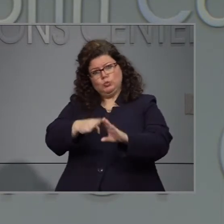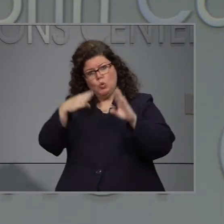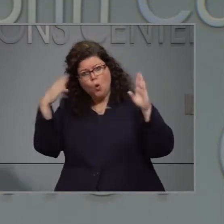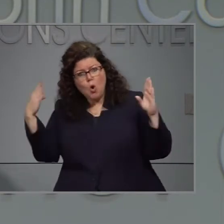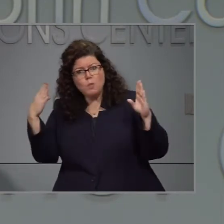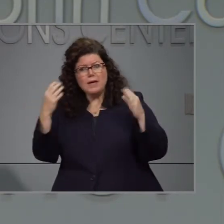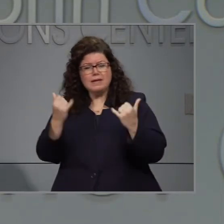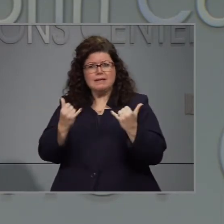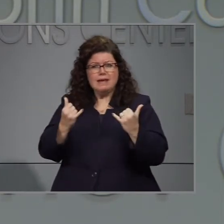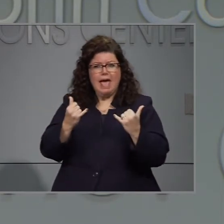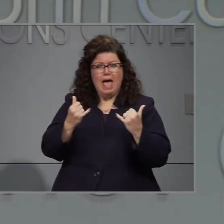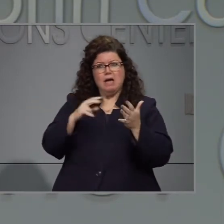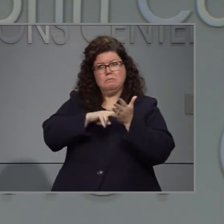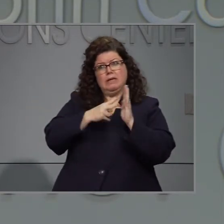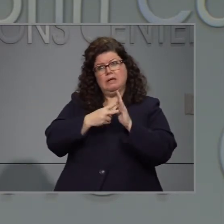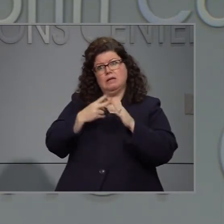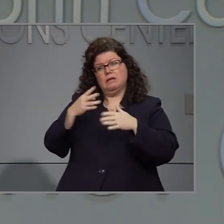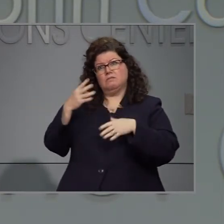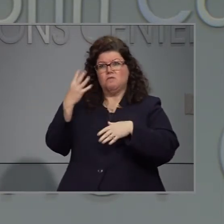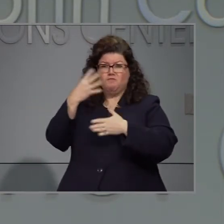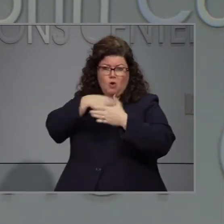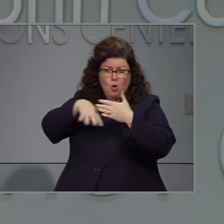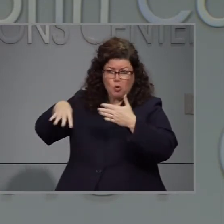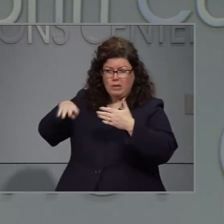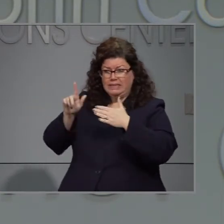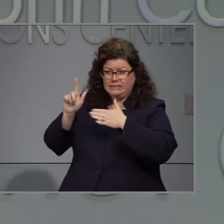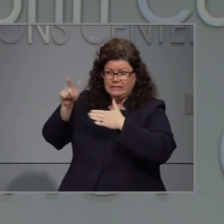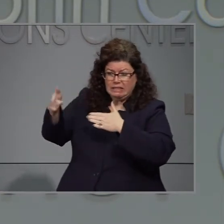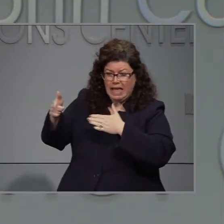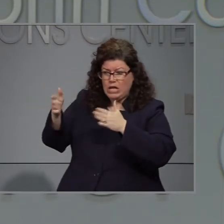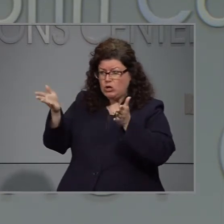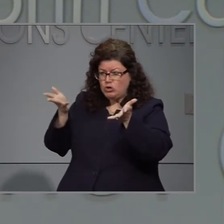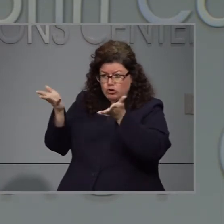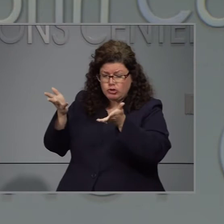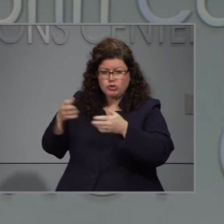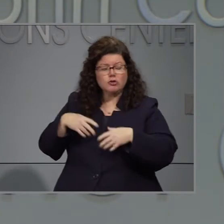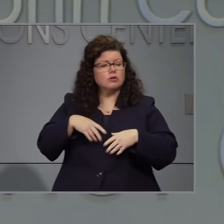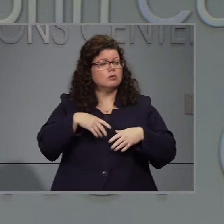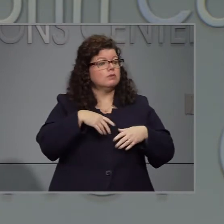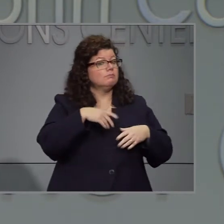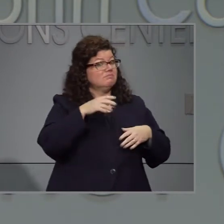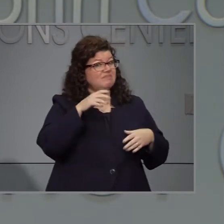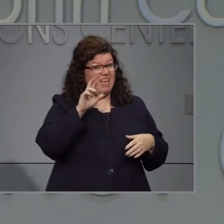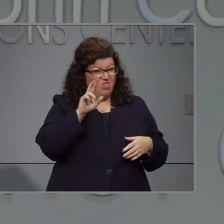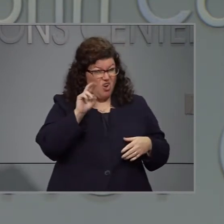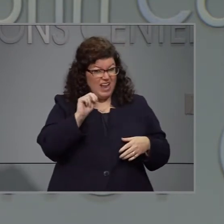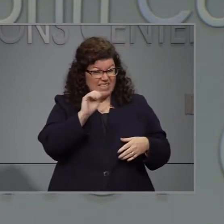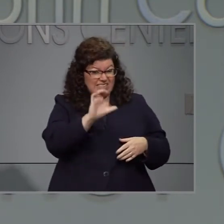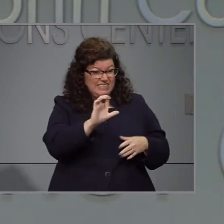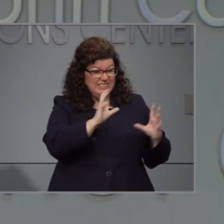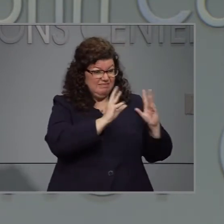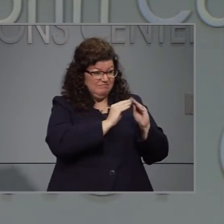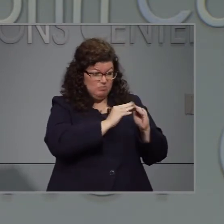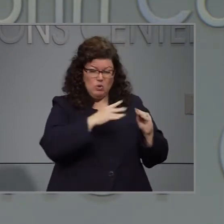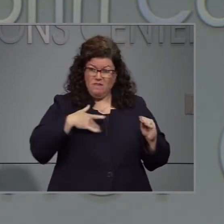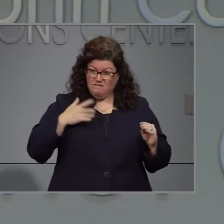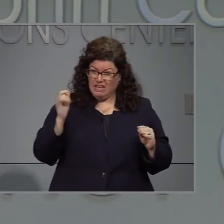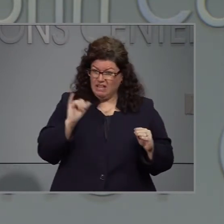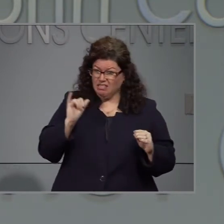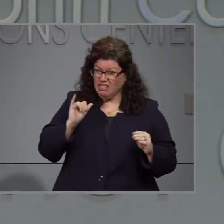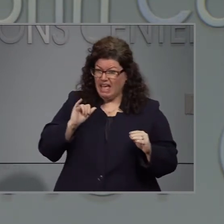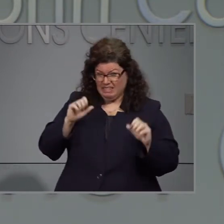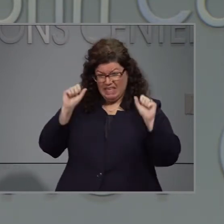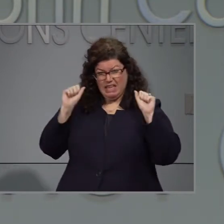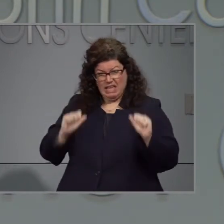ser semanas de que se abran las universidades y las escuelas. Y también mencionó la convención